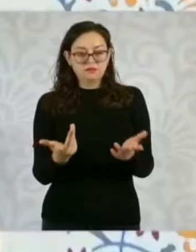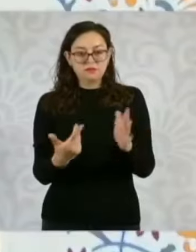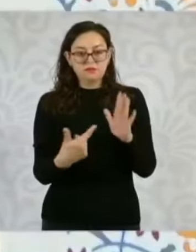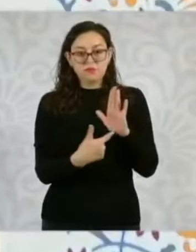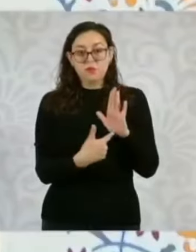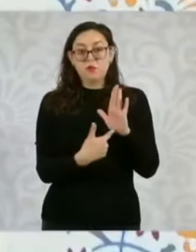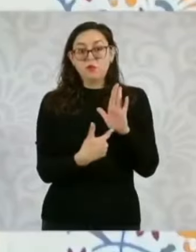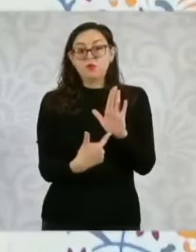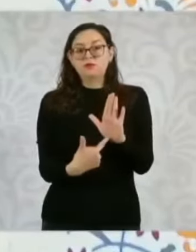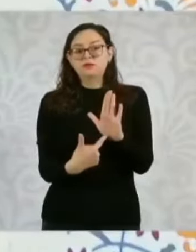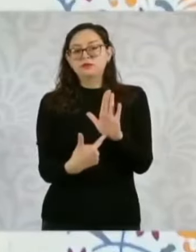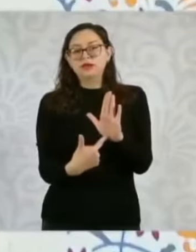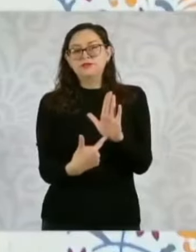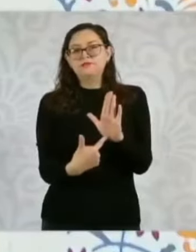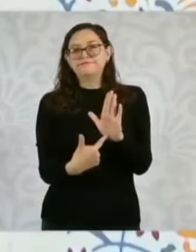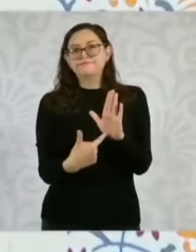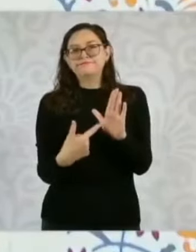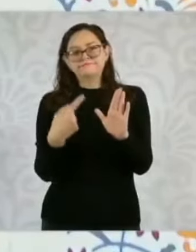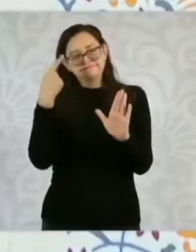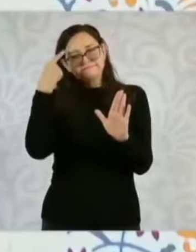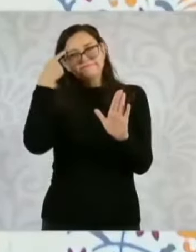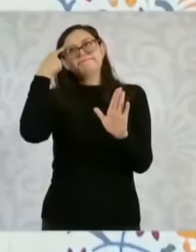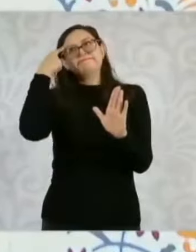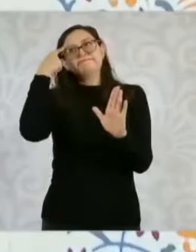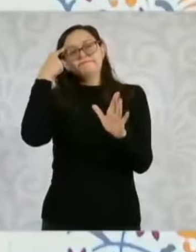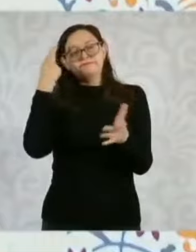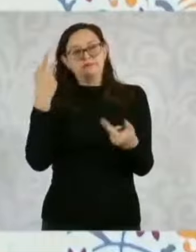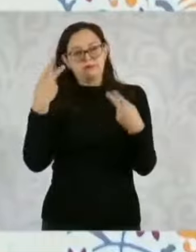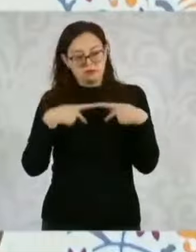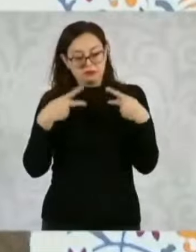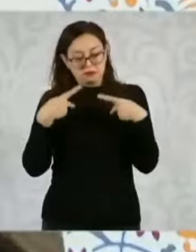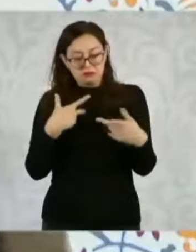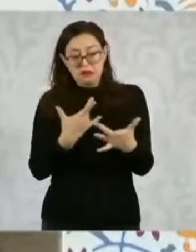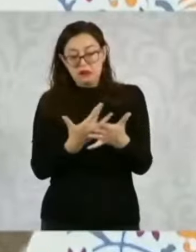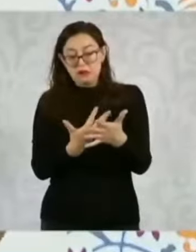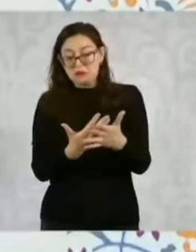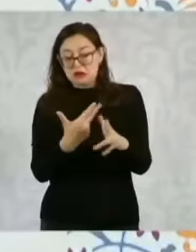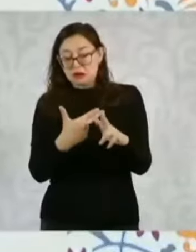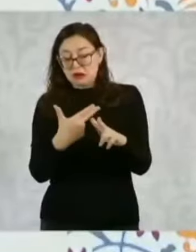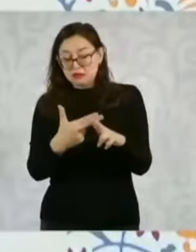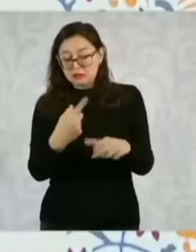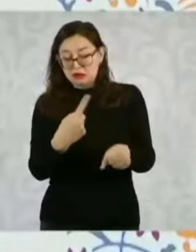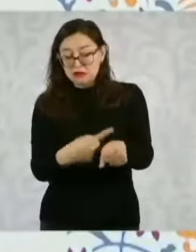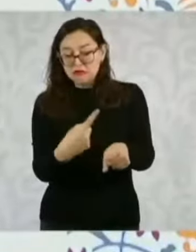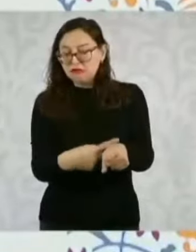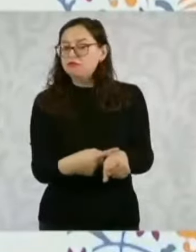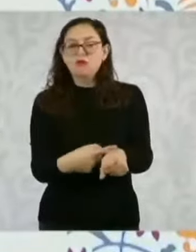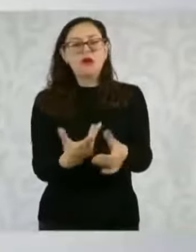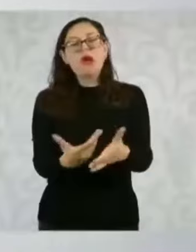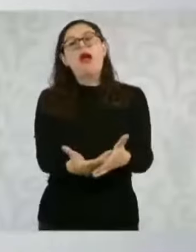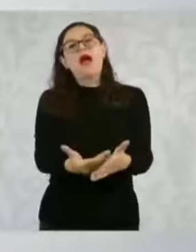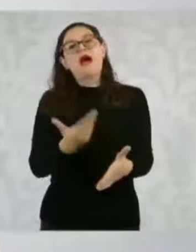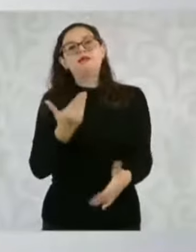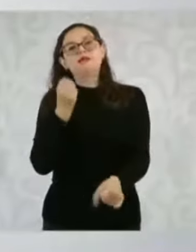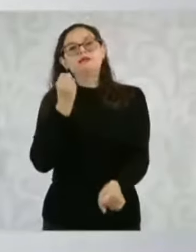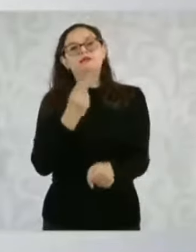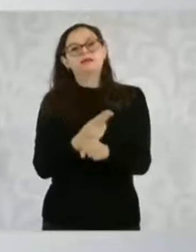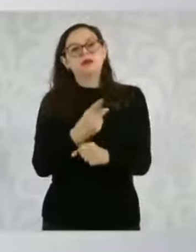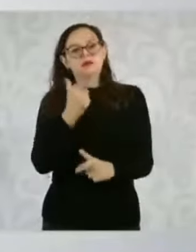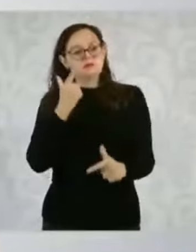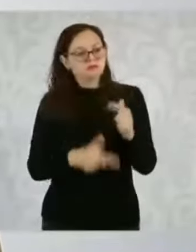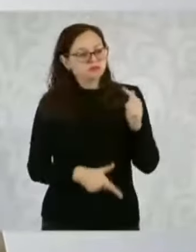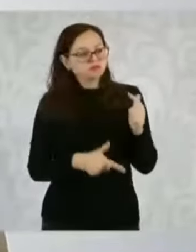de fortalecer la medicina preventiva y la atención primaria como una estrategia muy importante